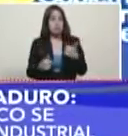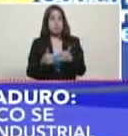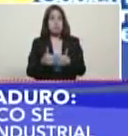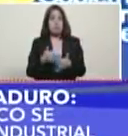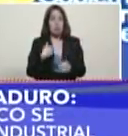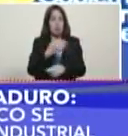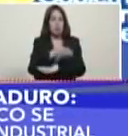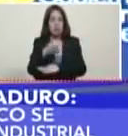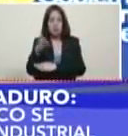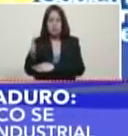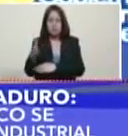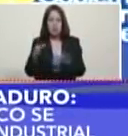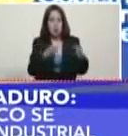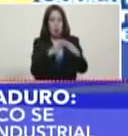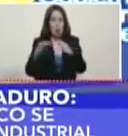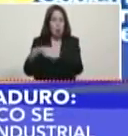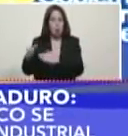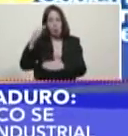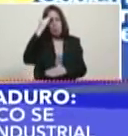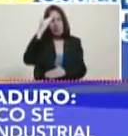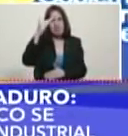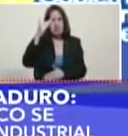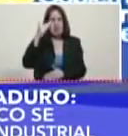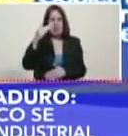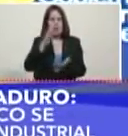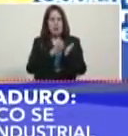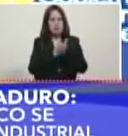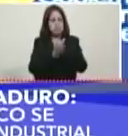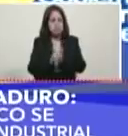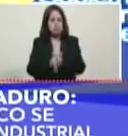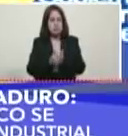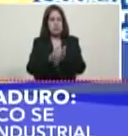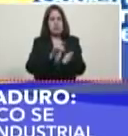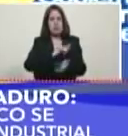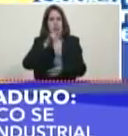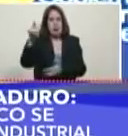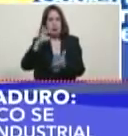distintas unidades militares del Ejército, de la Armada, de la Aviación,